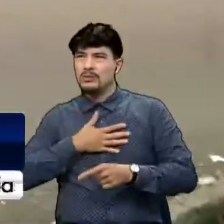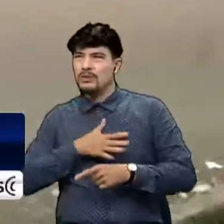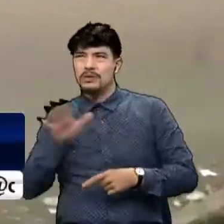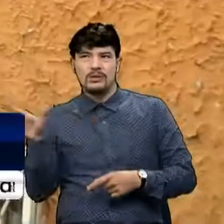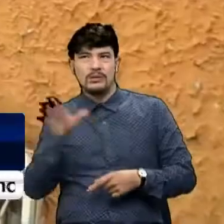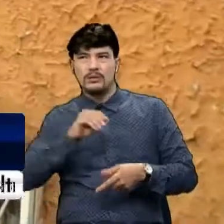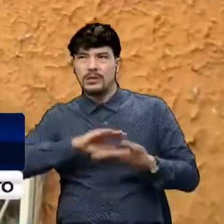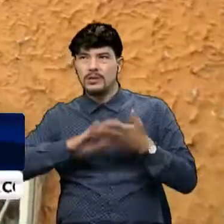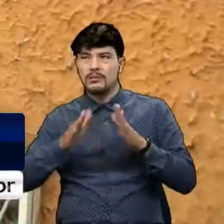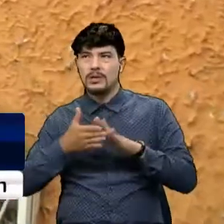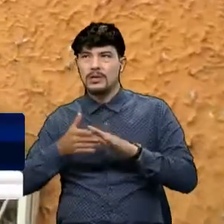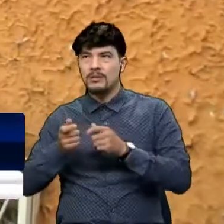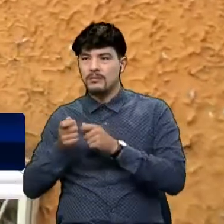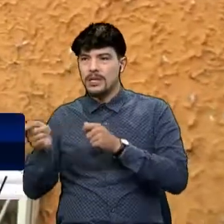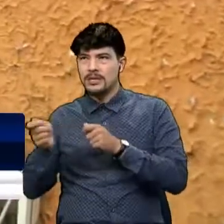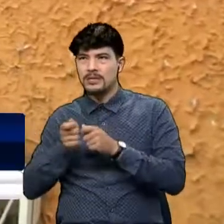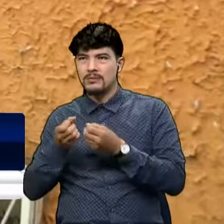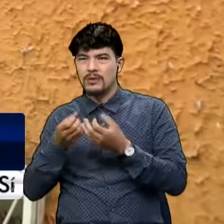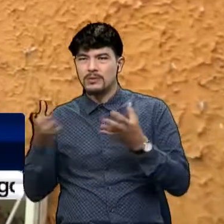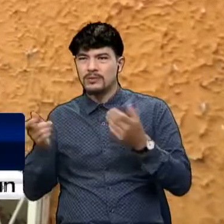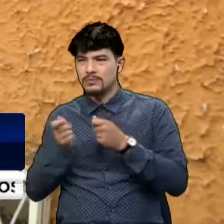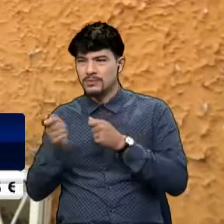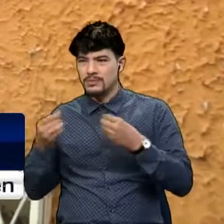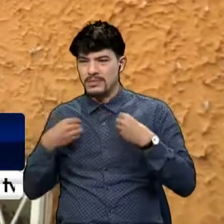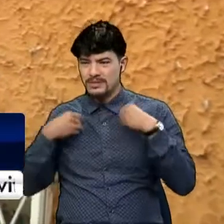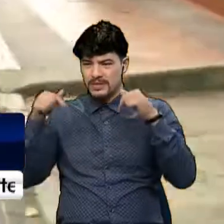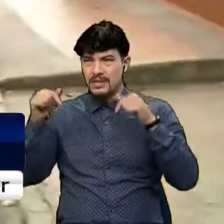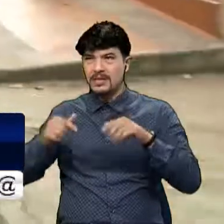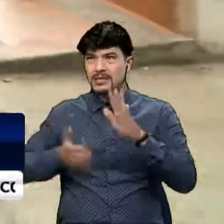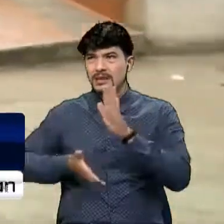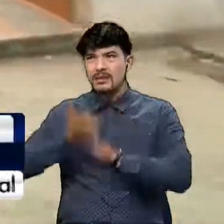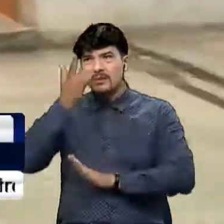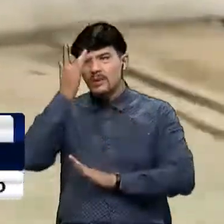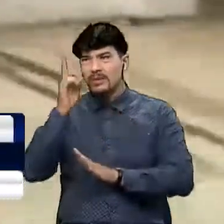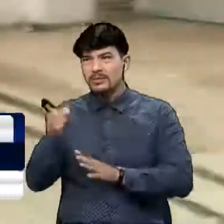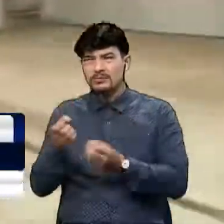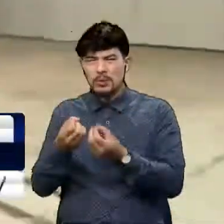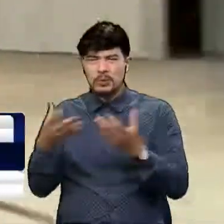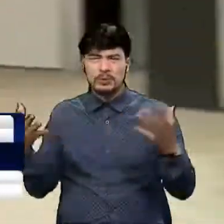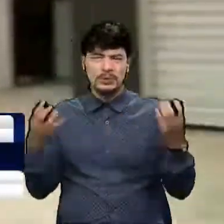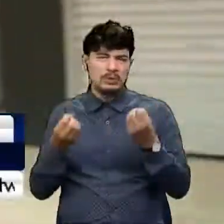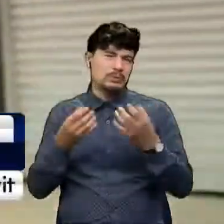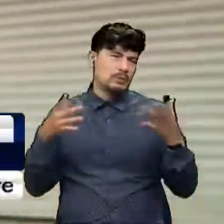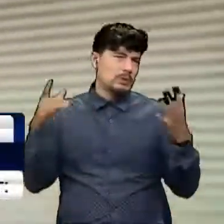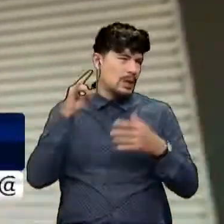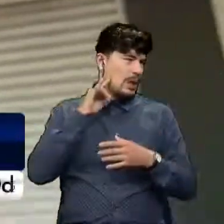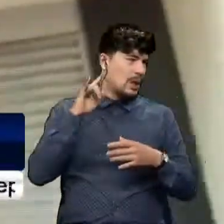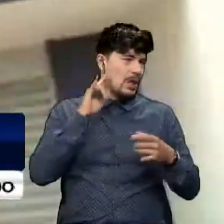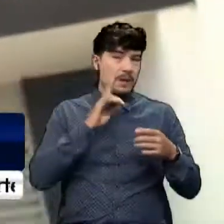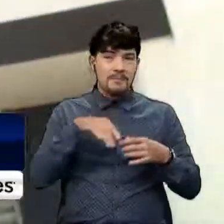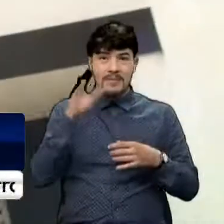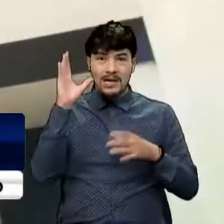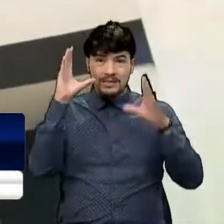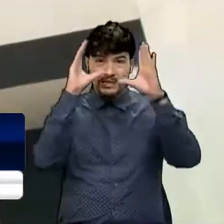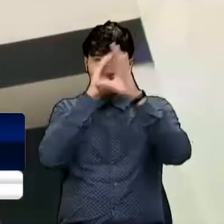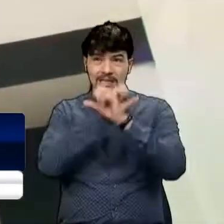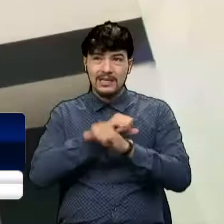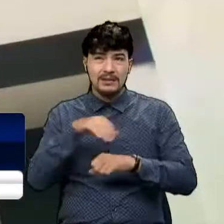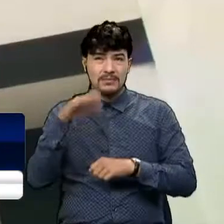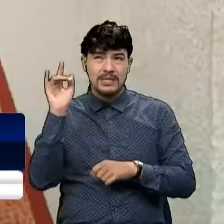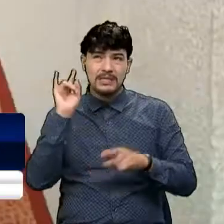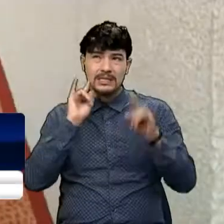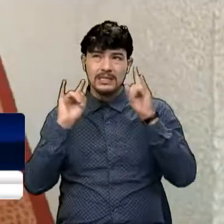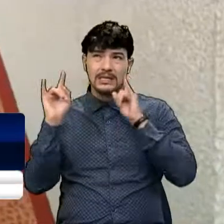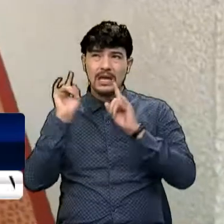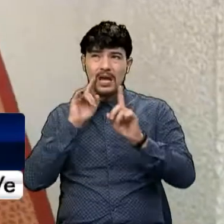los vecinos se han ido porque viven acá se han ido por esto porque por la bulla y sobre todo en las noches el problema es bastante